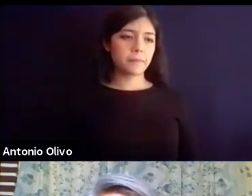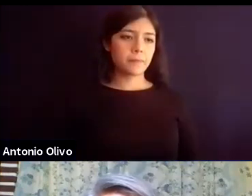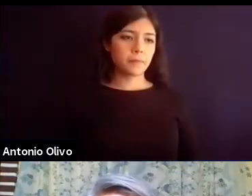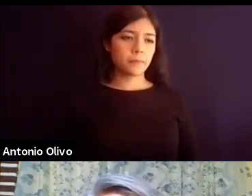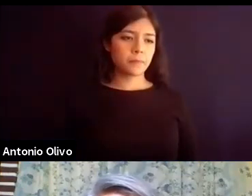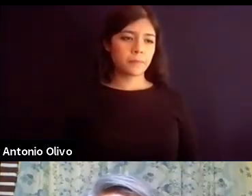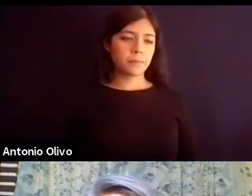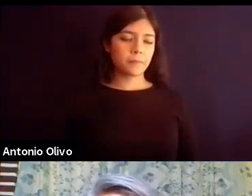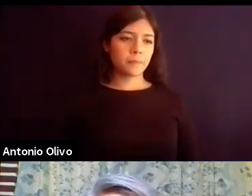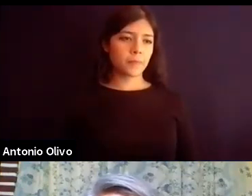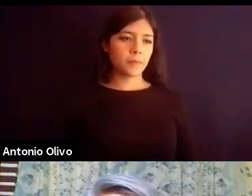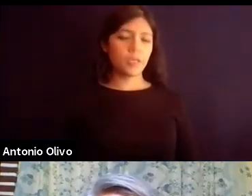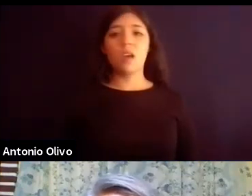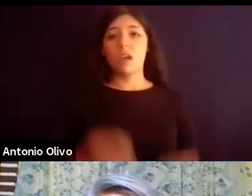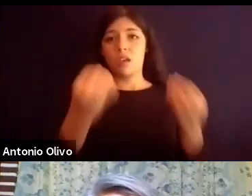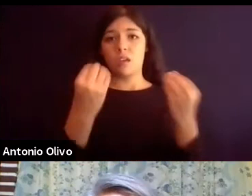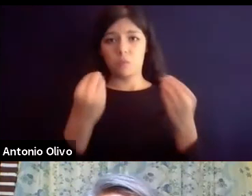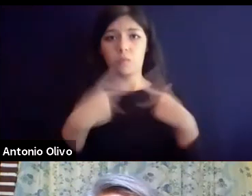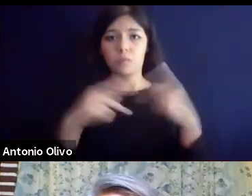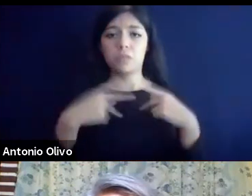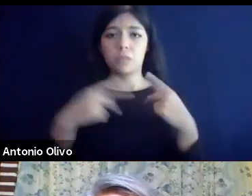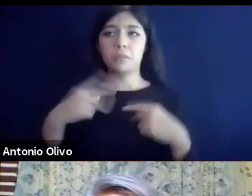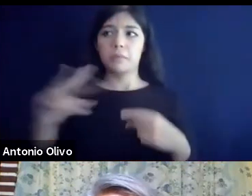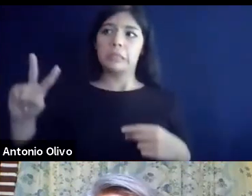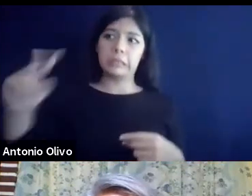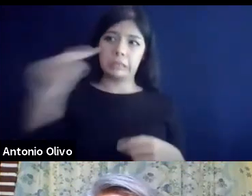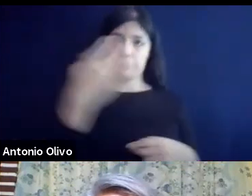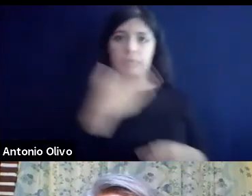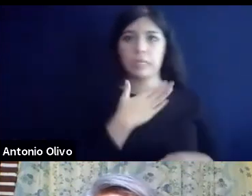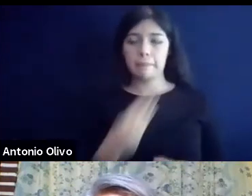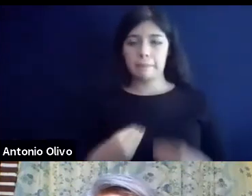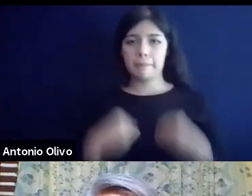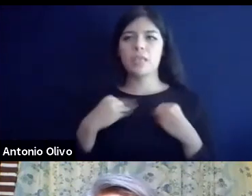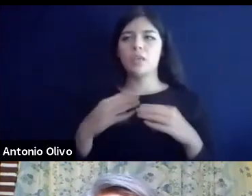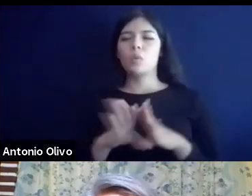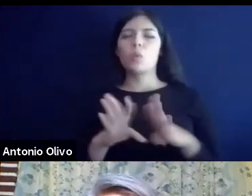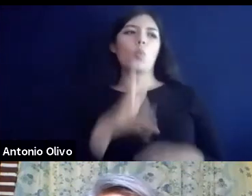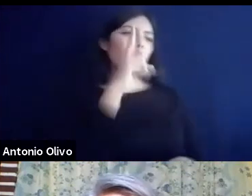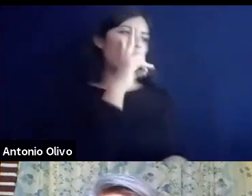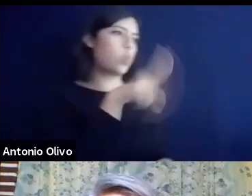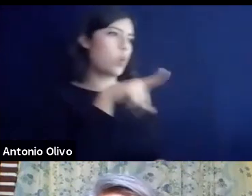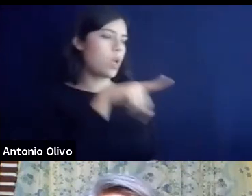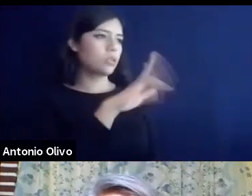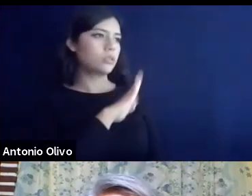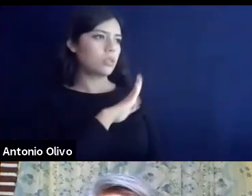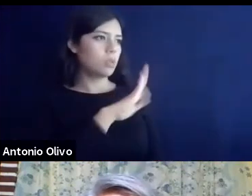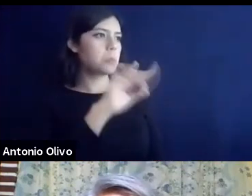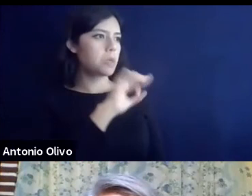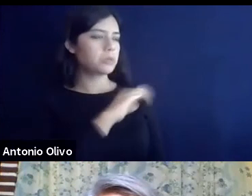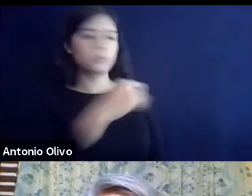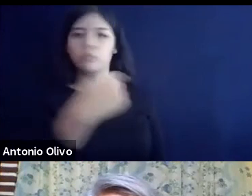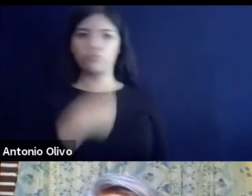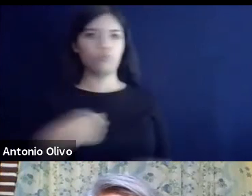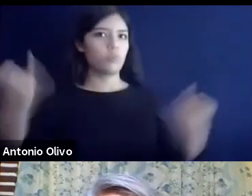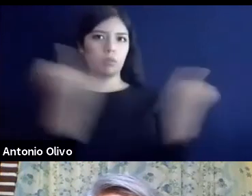a ti como persona, a los ojos de ellos, te da valor. Y humanamente, aquello que consideran los